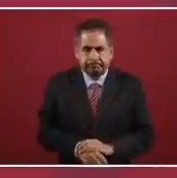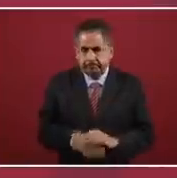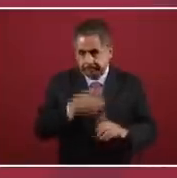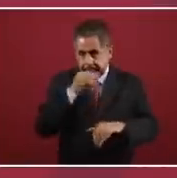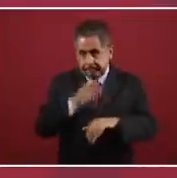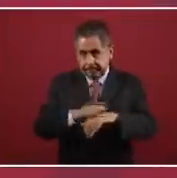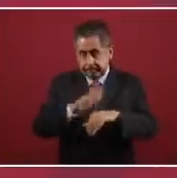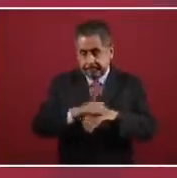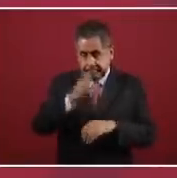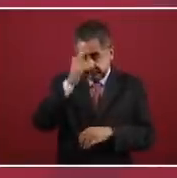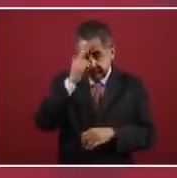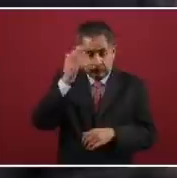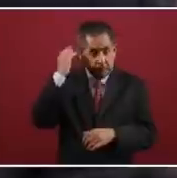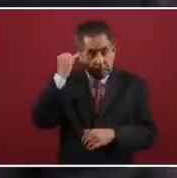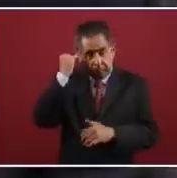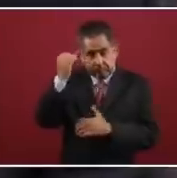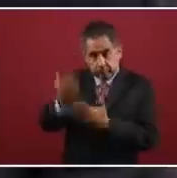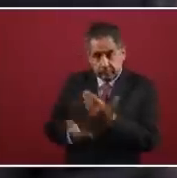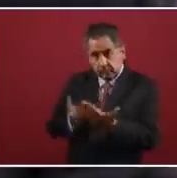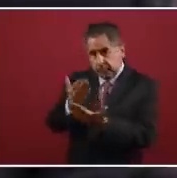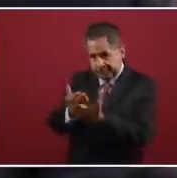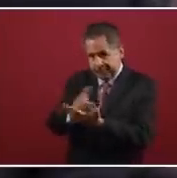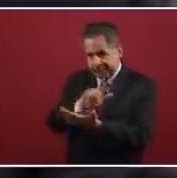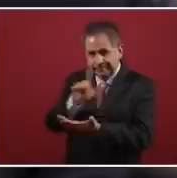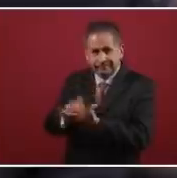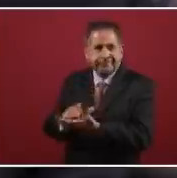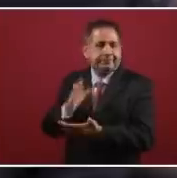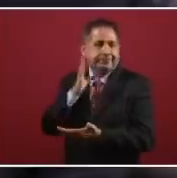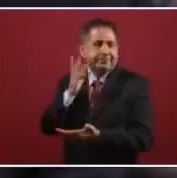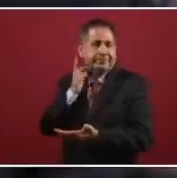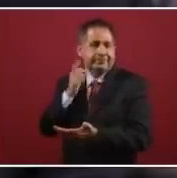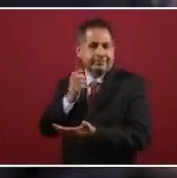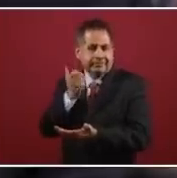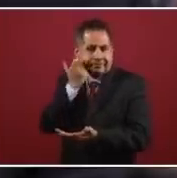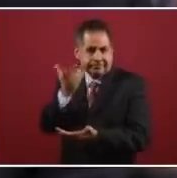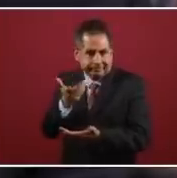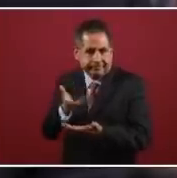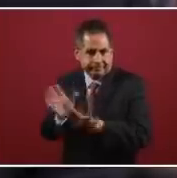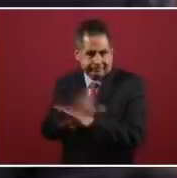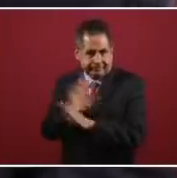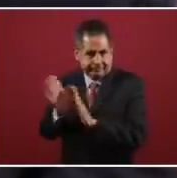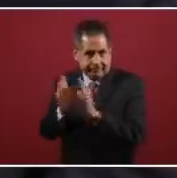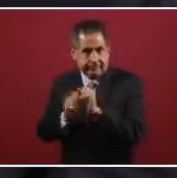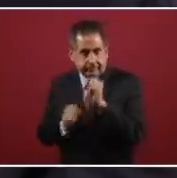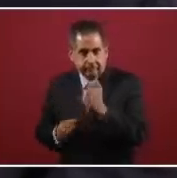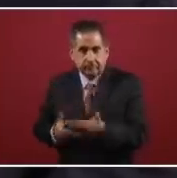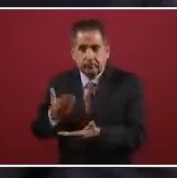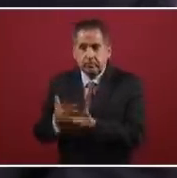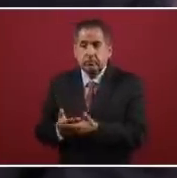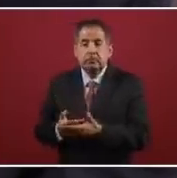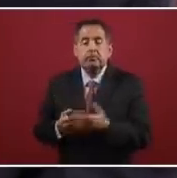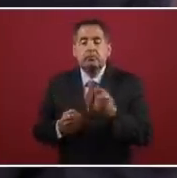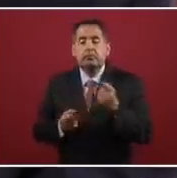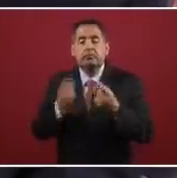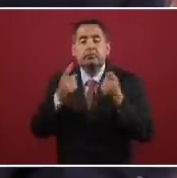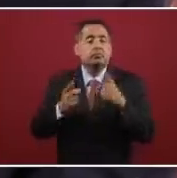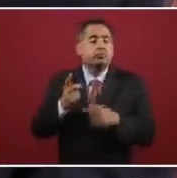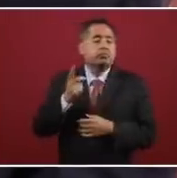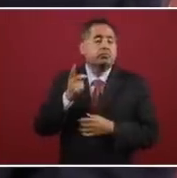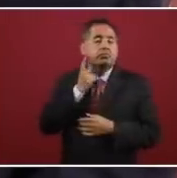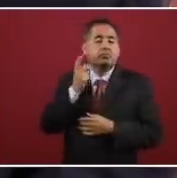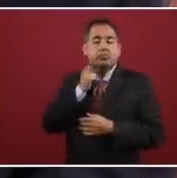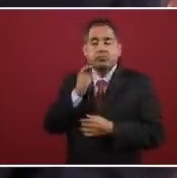cuando mandamos la iniciativa de reforma a la Constitución, ya los legisladores habían